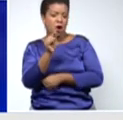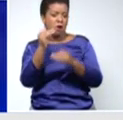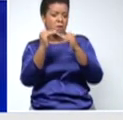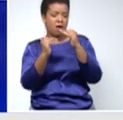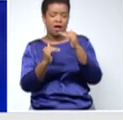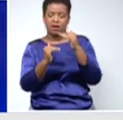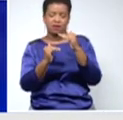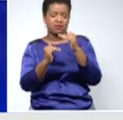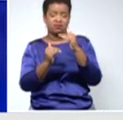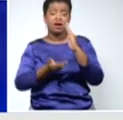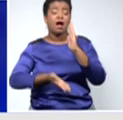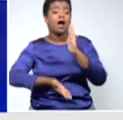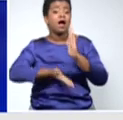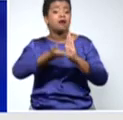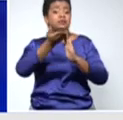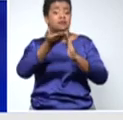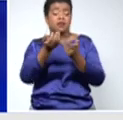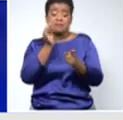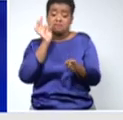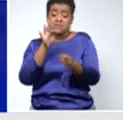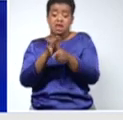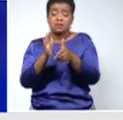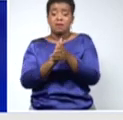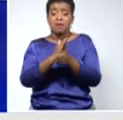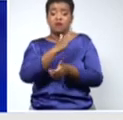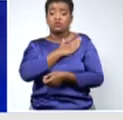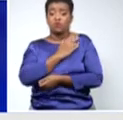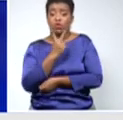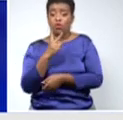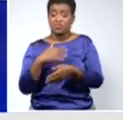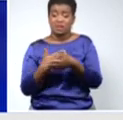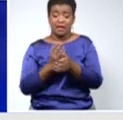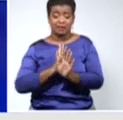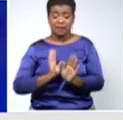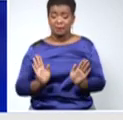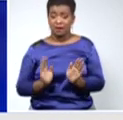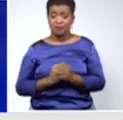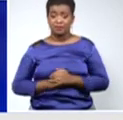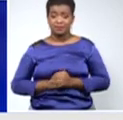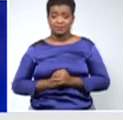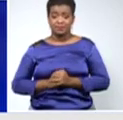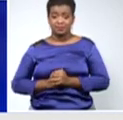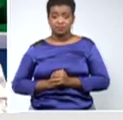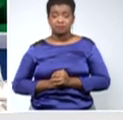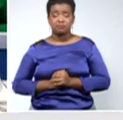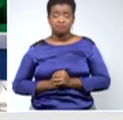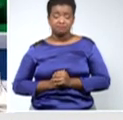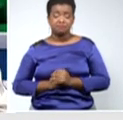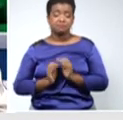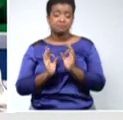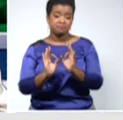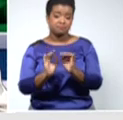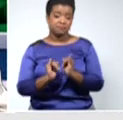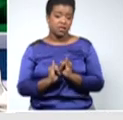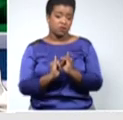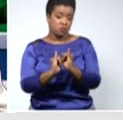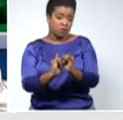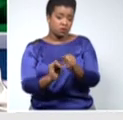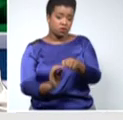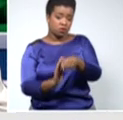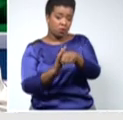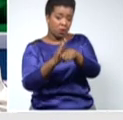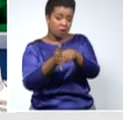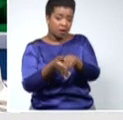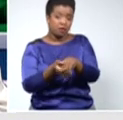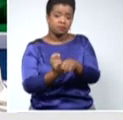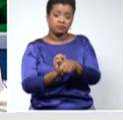cuanto al comportamiento que habíamos logrado de esta enfermedad. Esa es la situación, Pepe y el resto